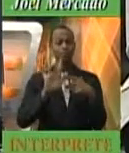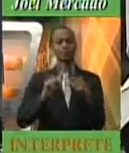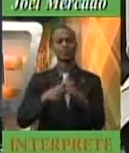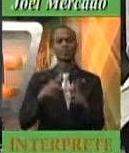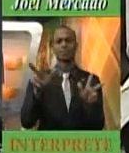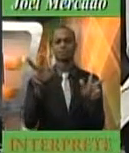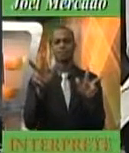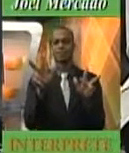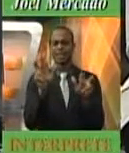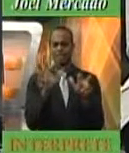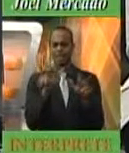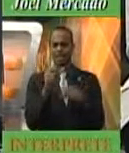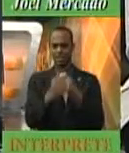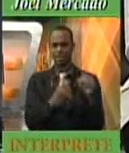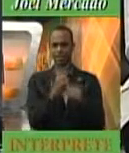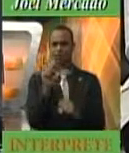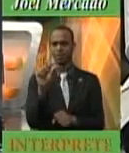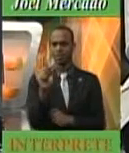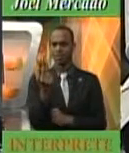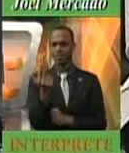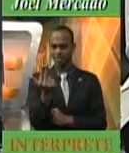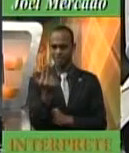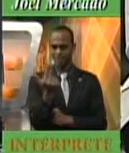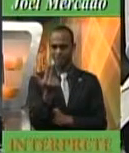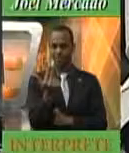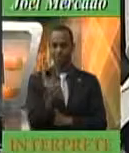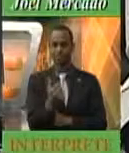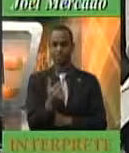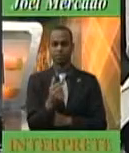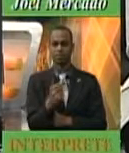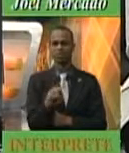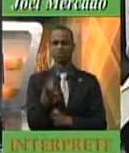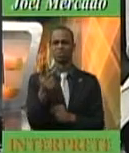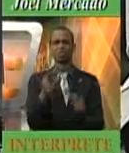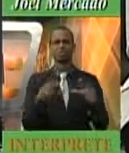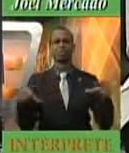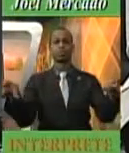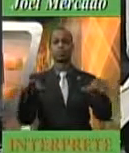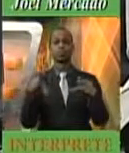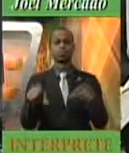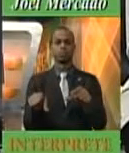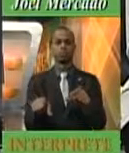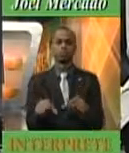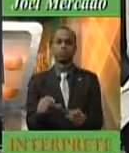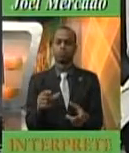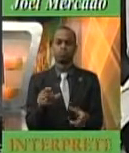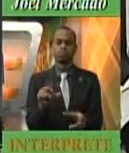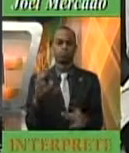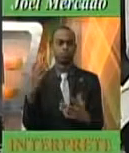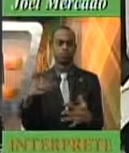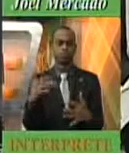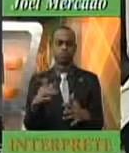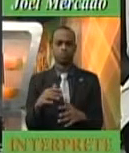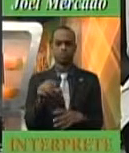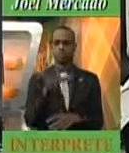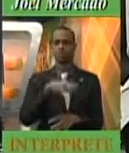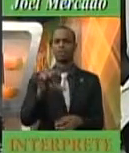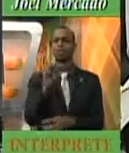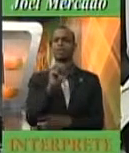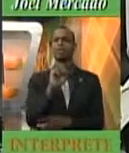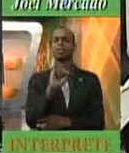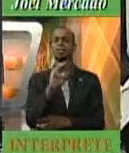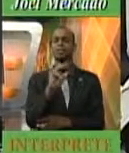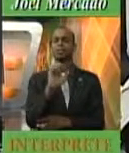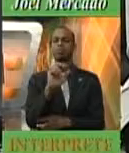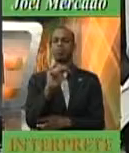enero del 2013 y fue en un lugar para nosotros muy emblemático porque fue entre el barrio Simón